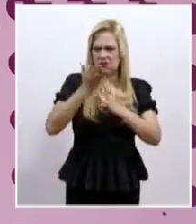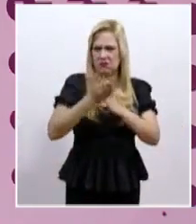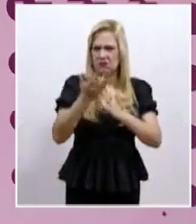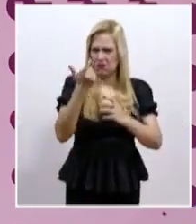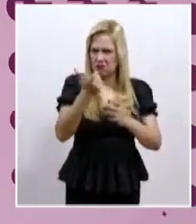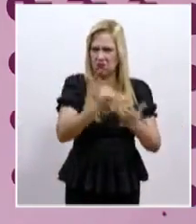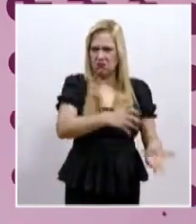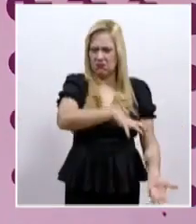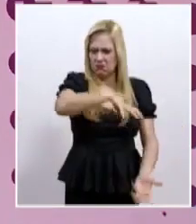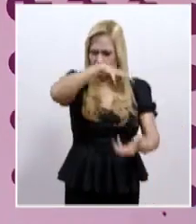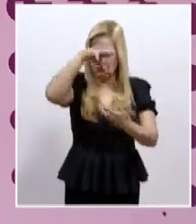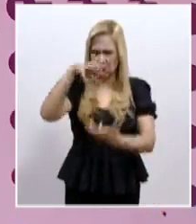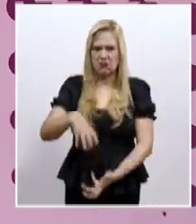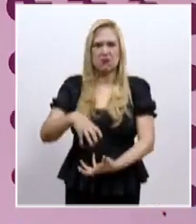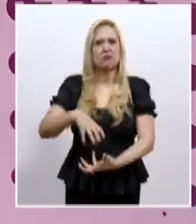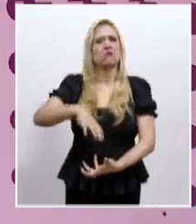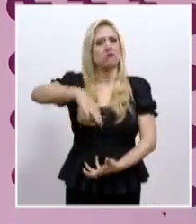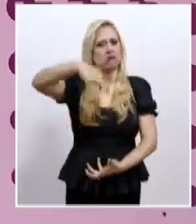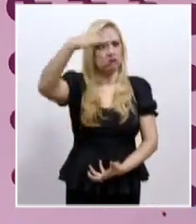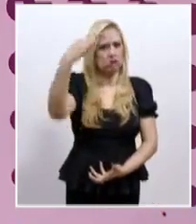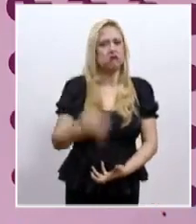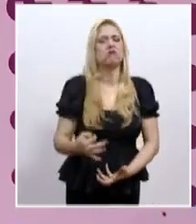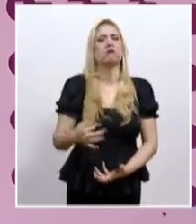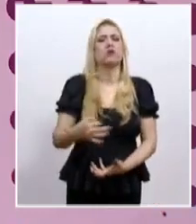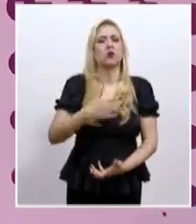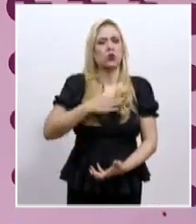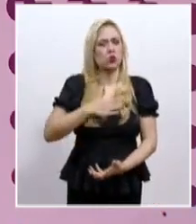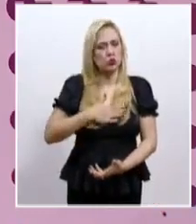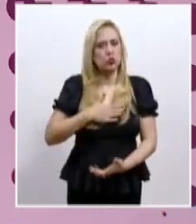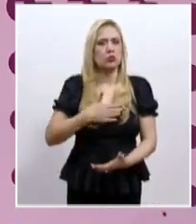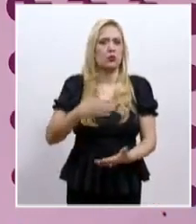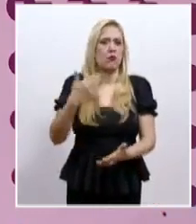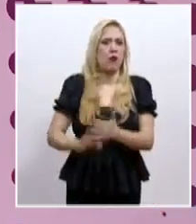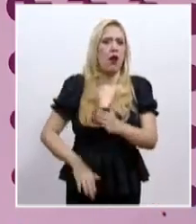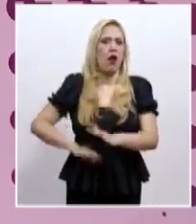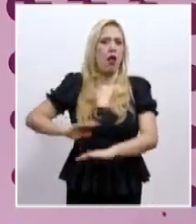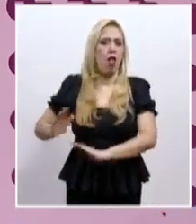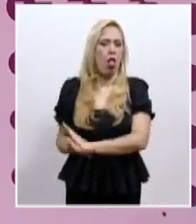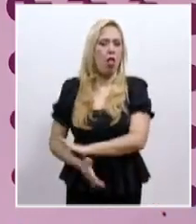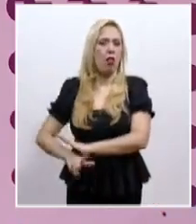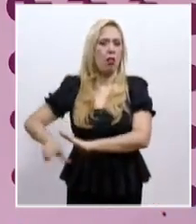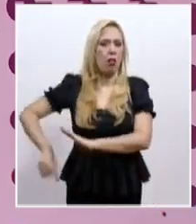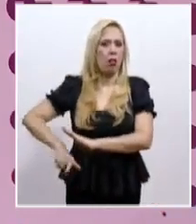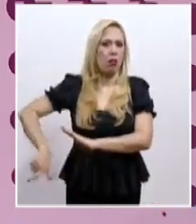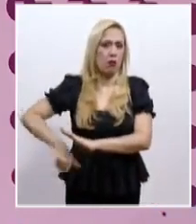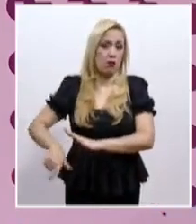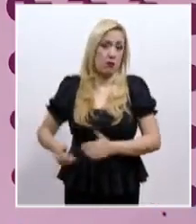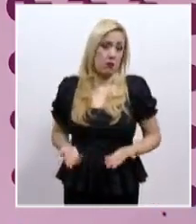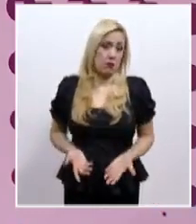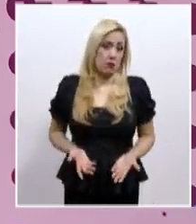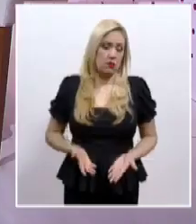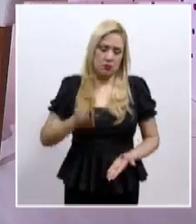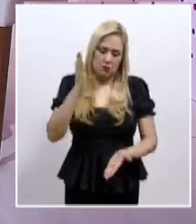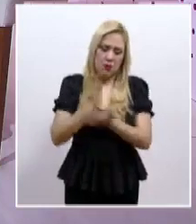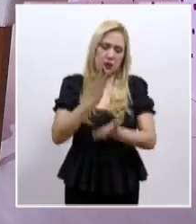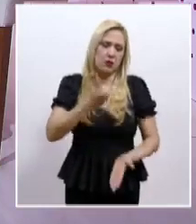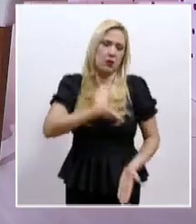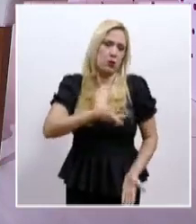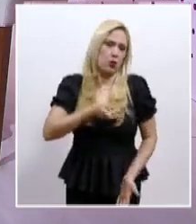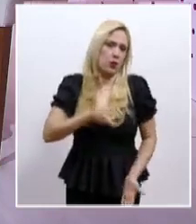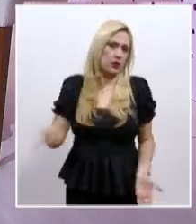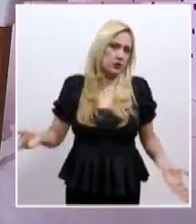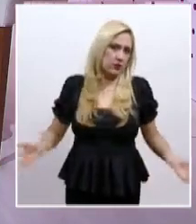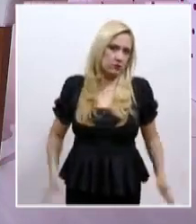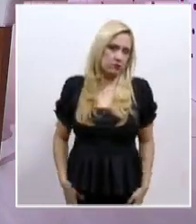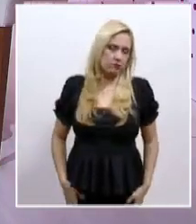ingreso, que es sin duda uno de los pendientes más importantes que tenemos como país, ¿no? Acabar con la pobreza. Sin duda.